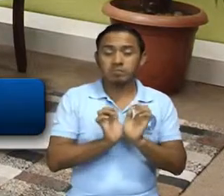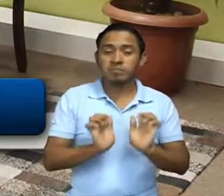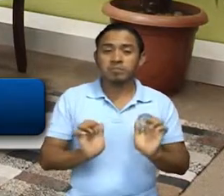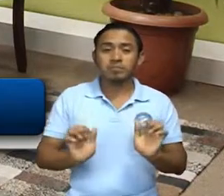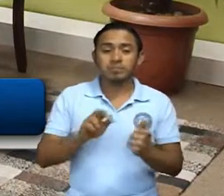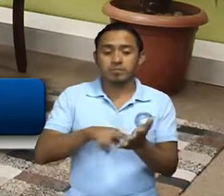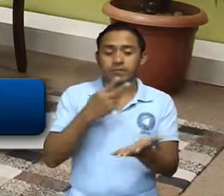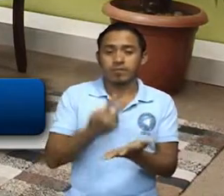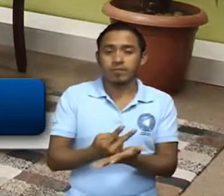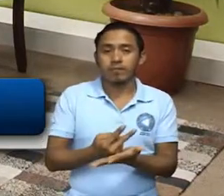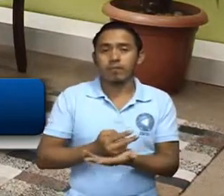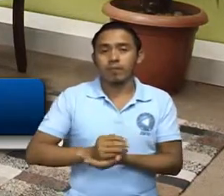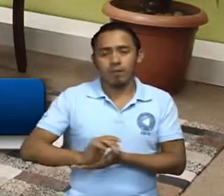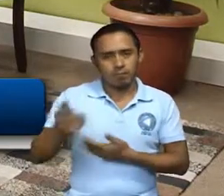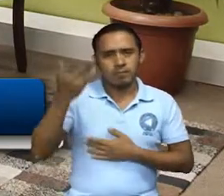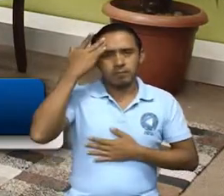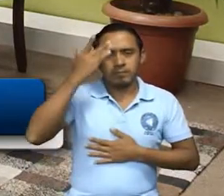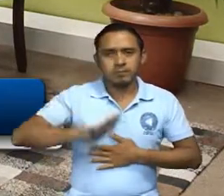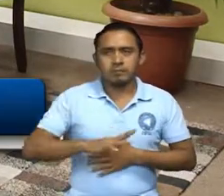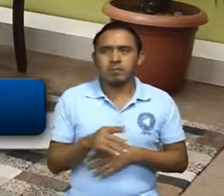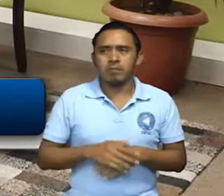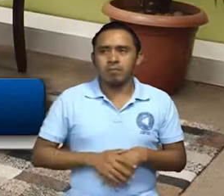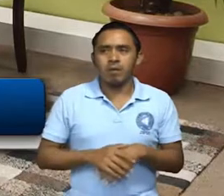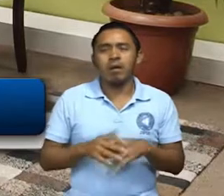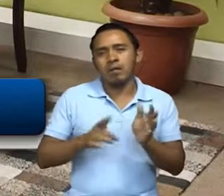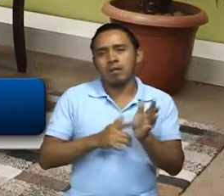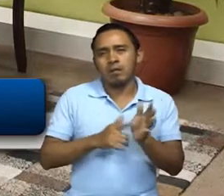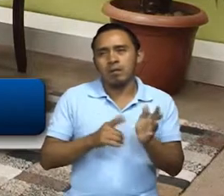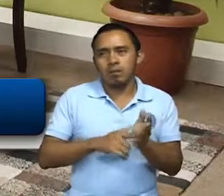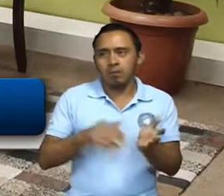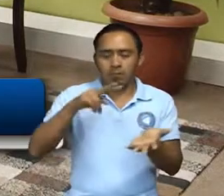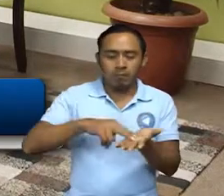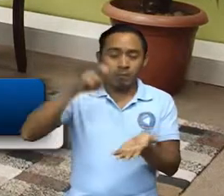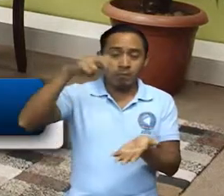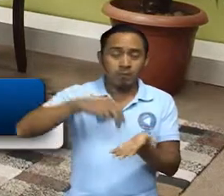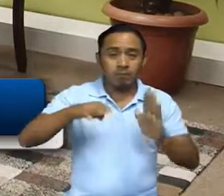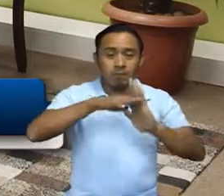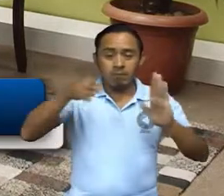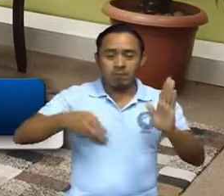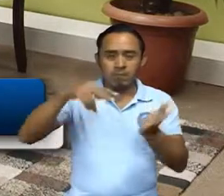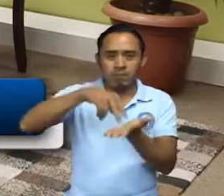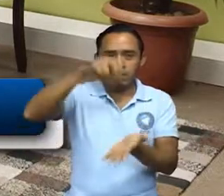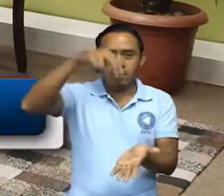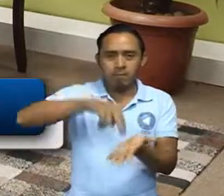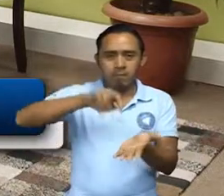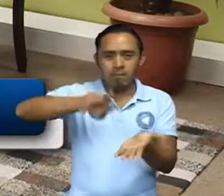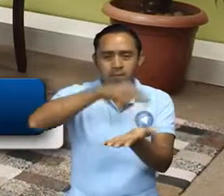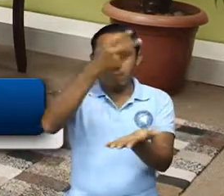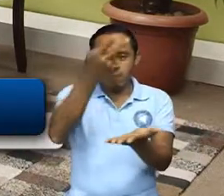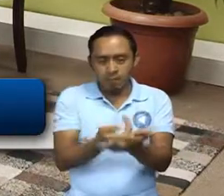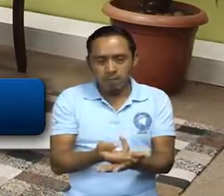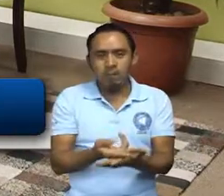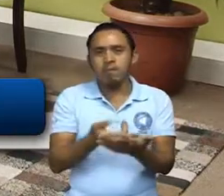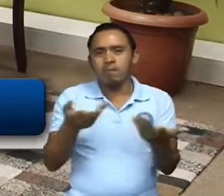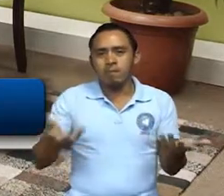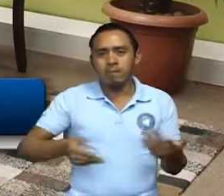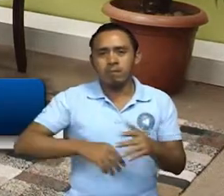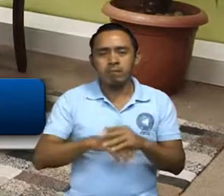caídas. Pues, usted sabe que se tiran en la cama, por ejemplo, cuando están brincando en la cama y ellos no tienen precaución, donde se caen de la cama,